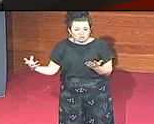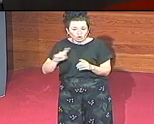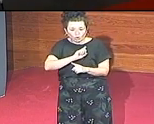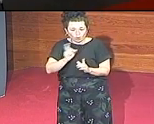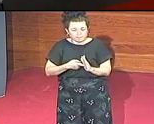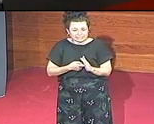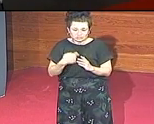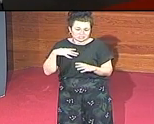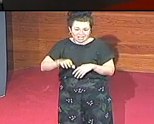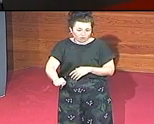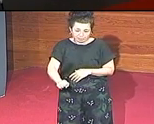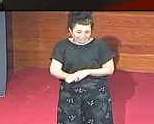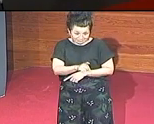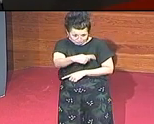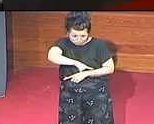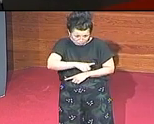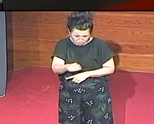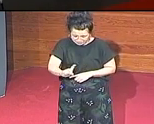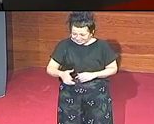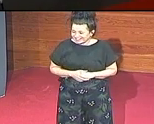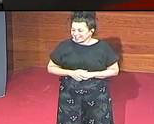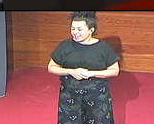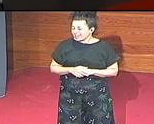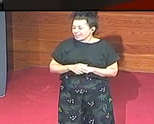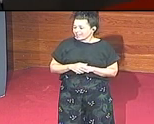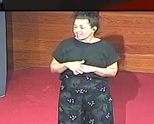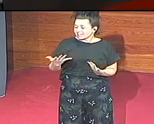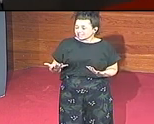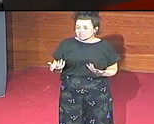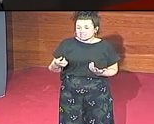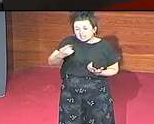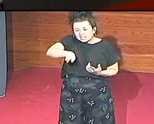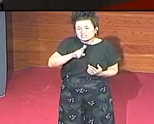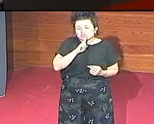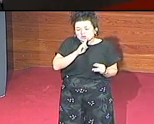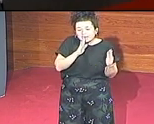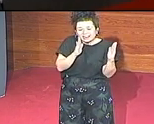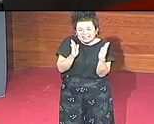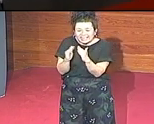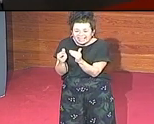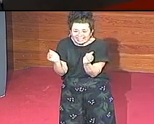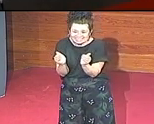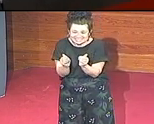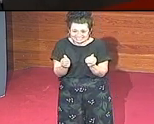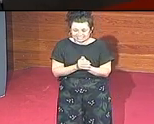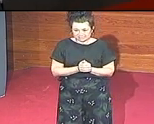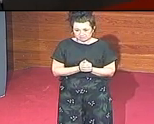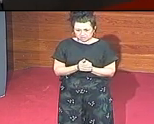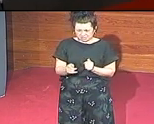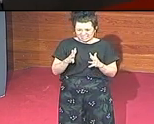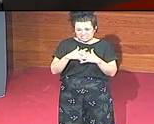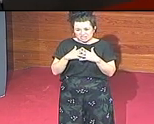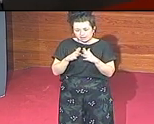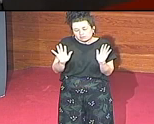y entonces al final ellos desde en las casitas y las casitas como dicen en chabolas